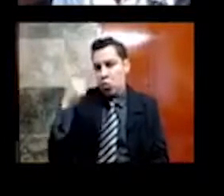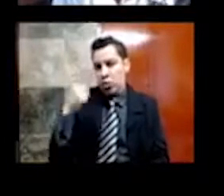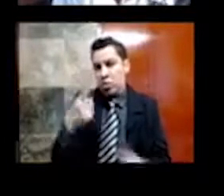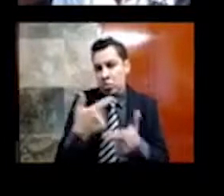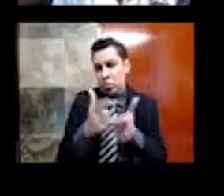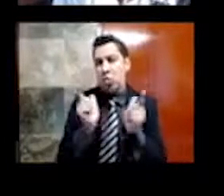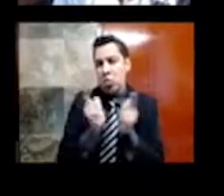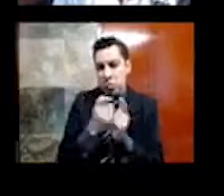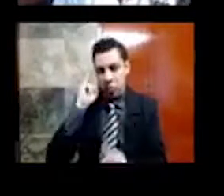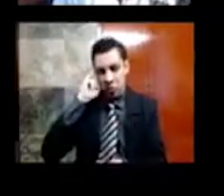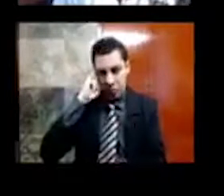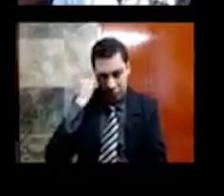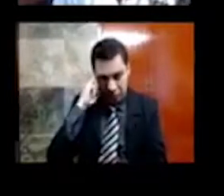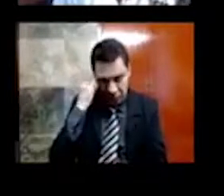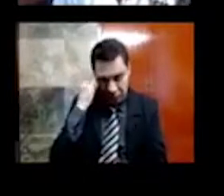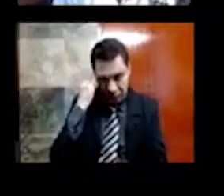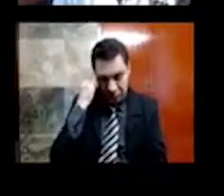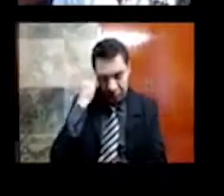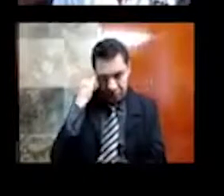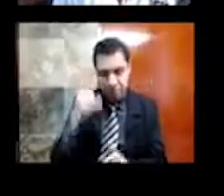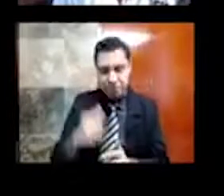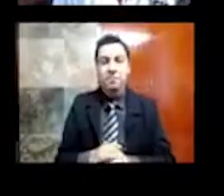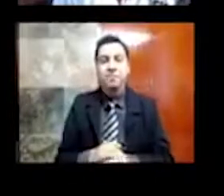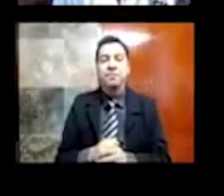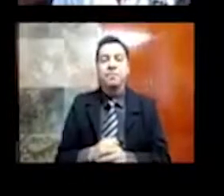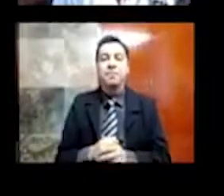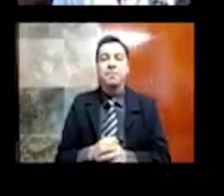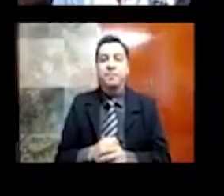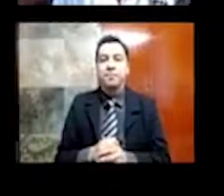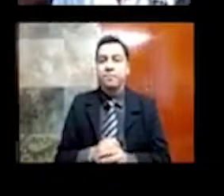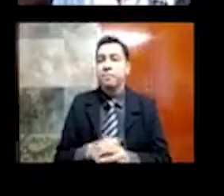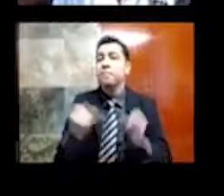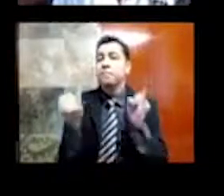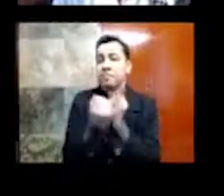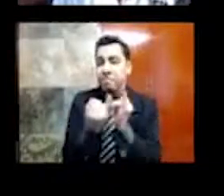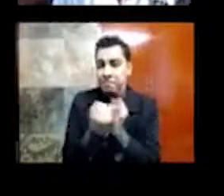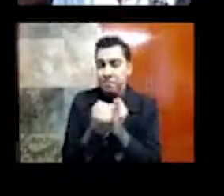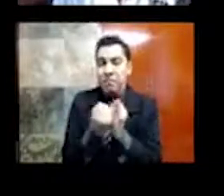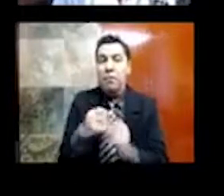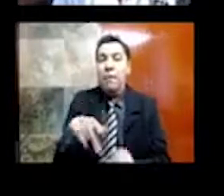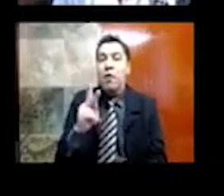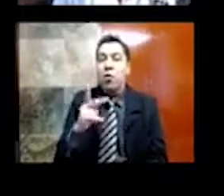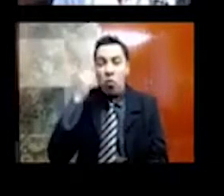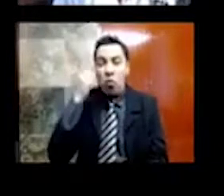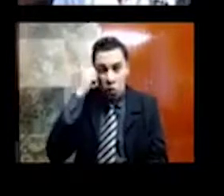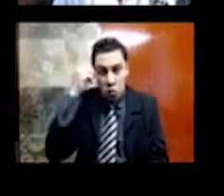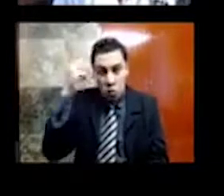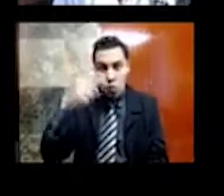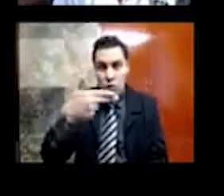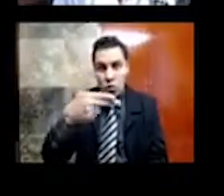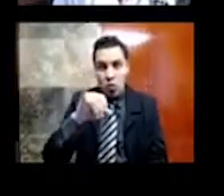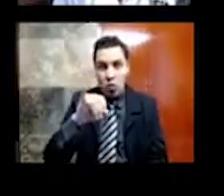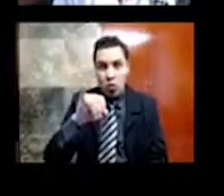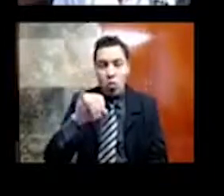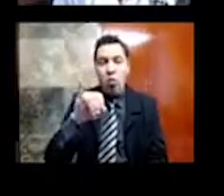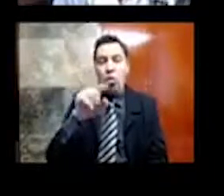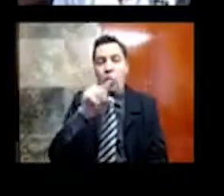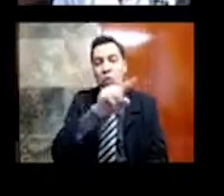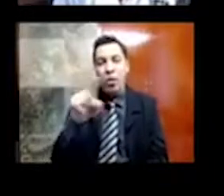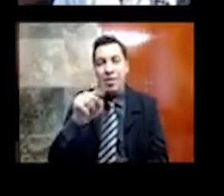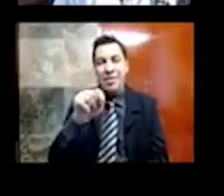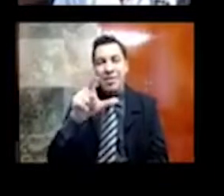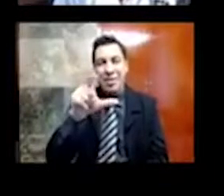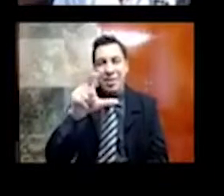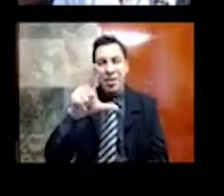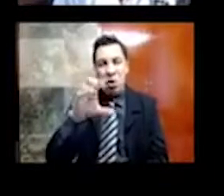menos Huitzilopochtli. Huitzilopochtli es un dios de los mexicas que no se veneraba en Cholula. Así que, la